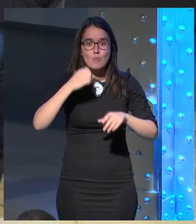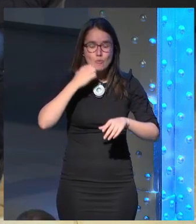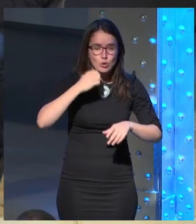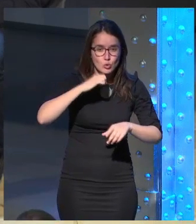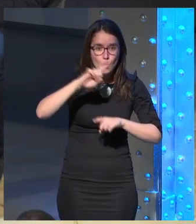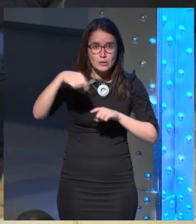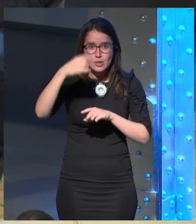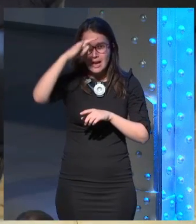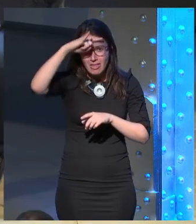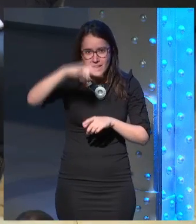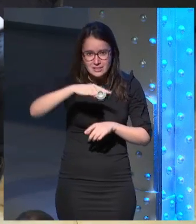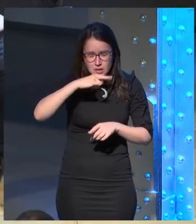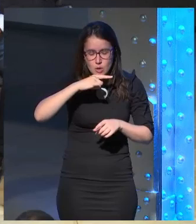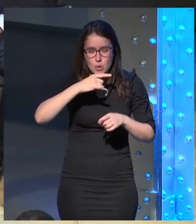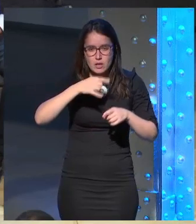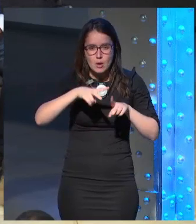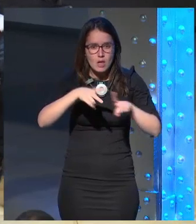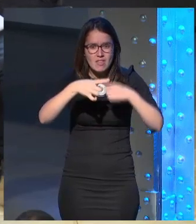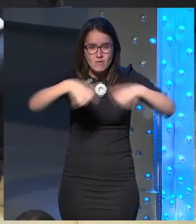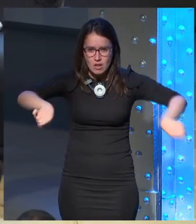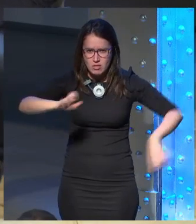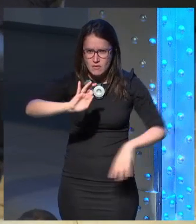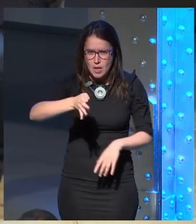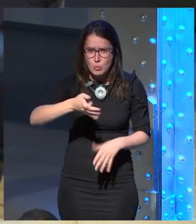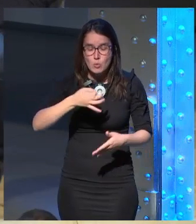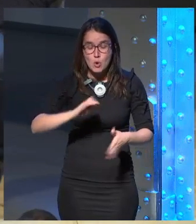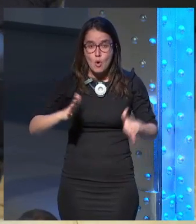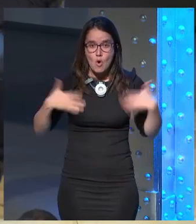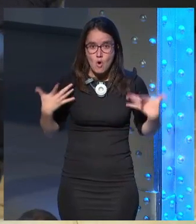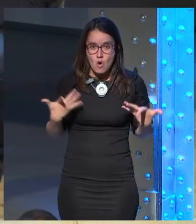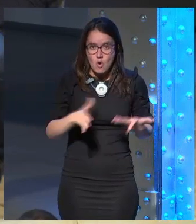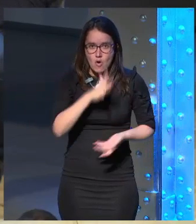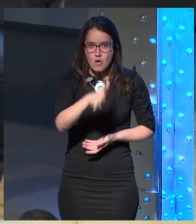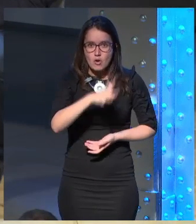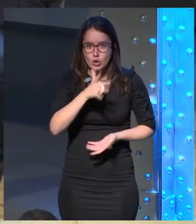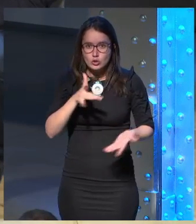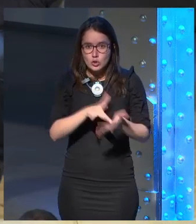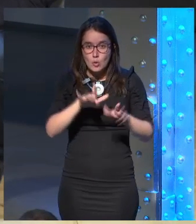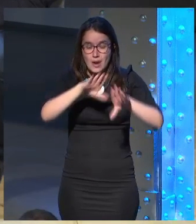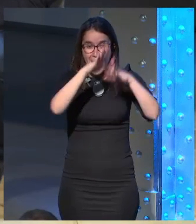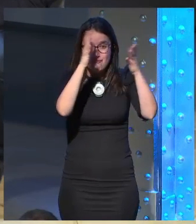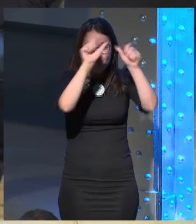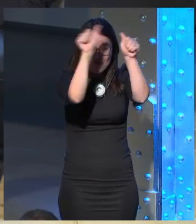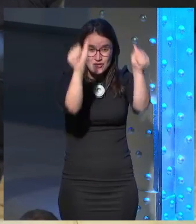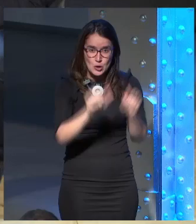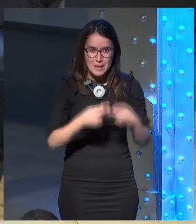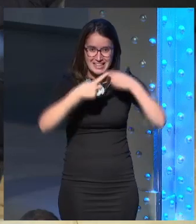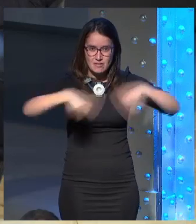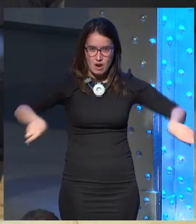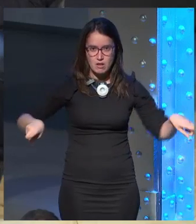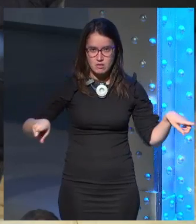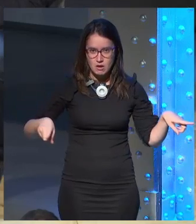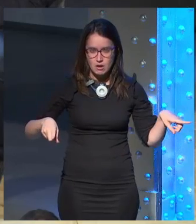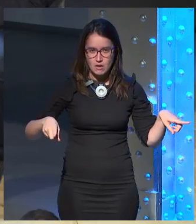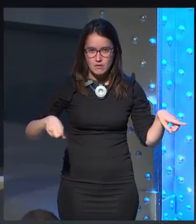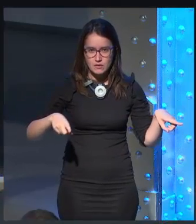Kazajstán a Baikonur, las cosas son un poco diferentes. Debe de ser un poco impactante encontrarse con una forma absolutamente distinta